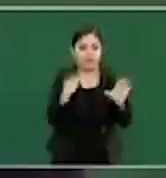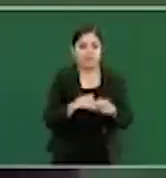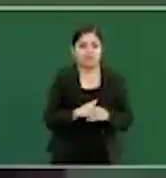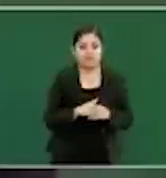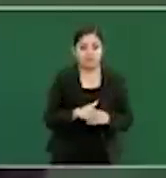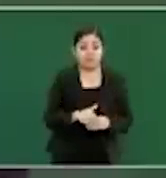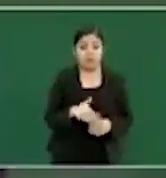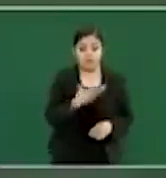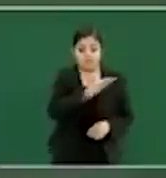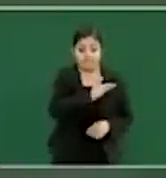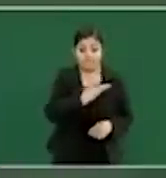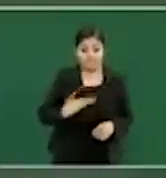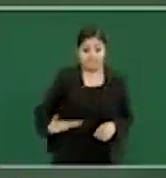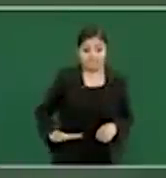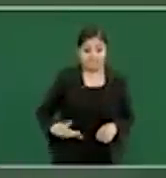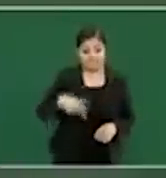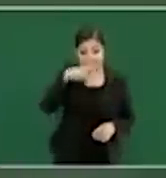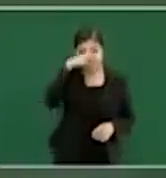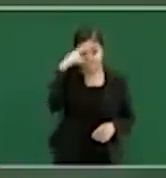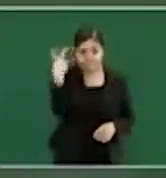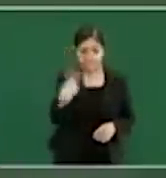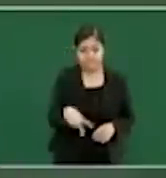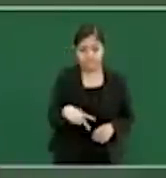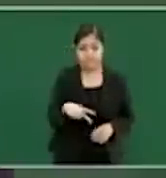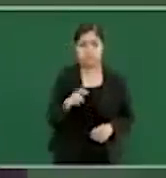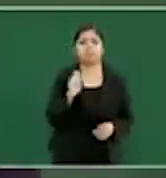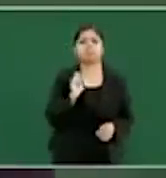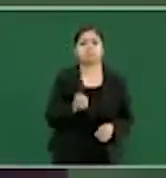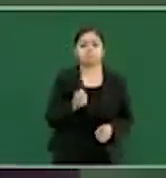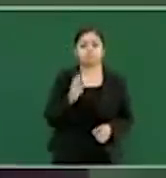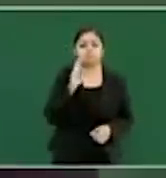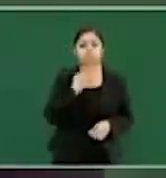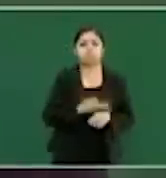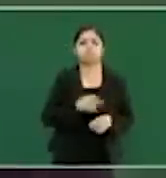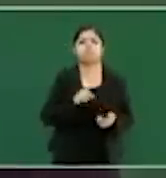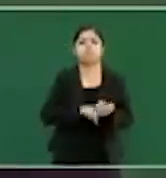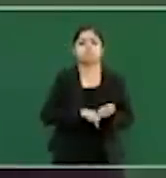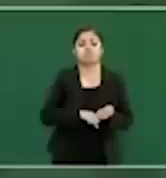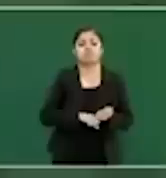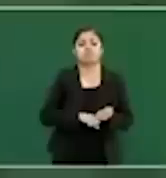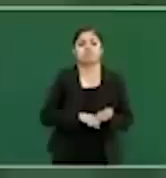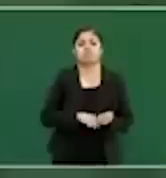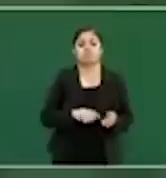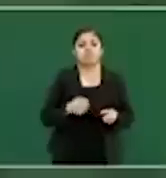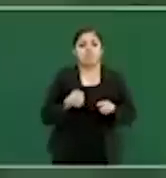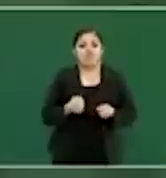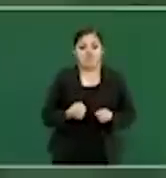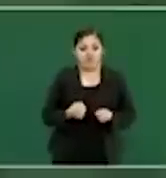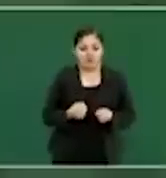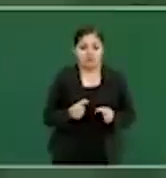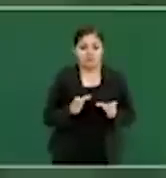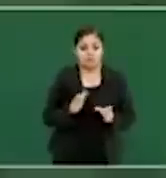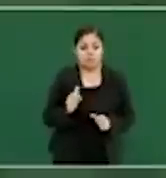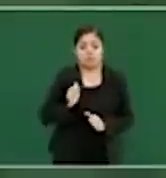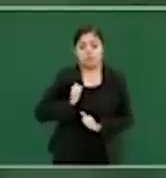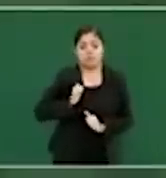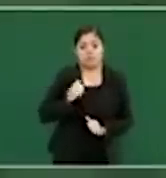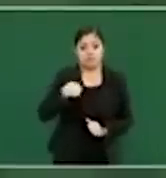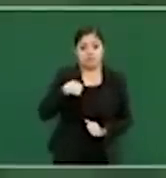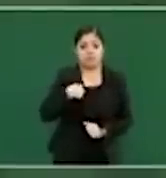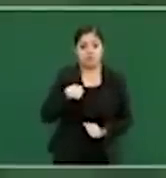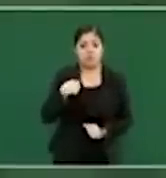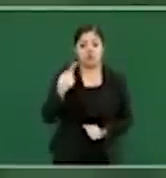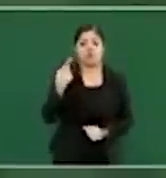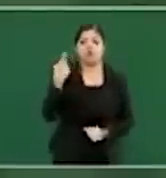el presidente de México es al mismo tiempo comandante supremo de las Fuerzas Armadas y yo nunca voy a dar la orden